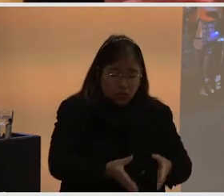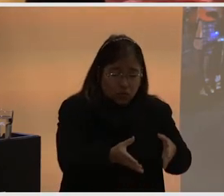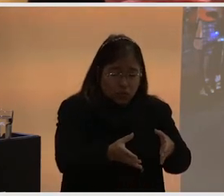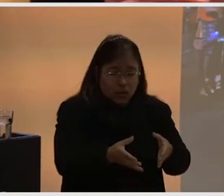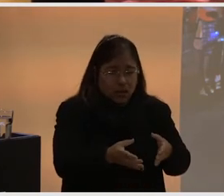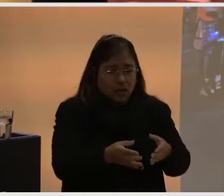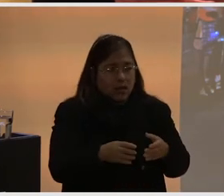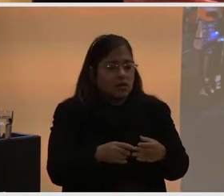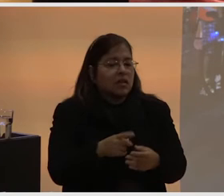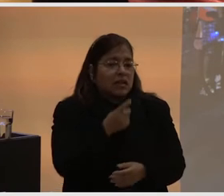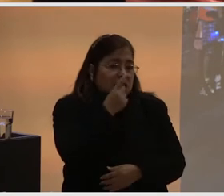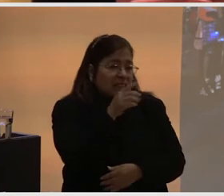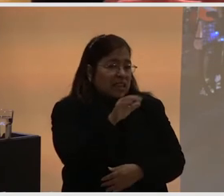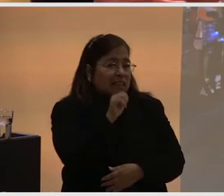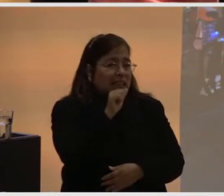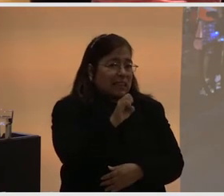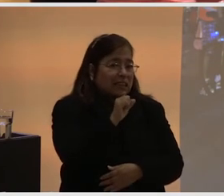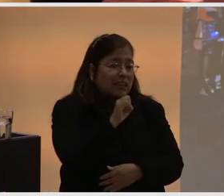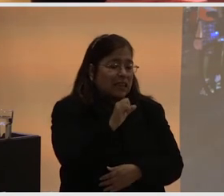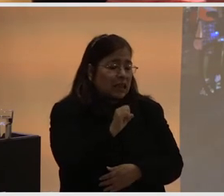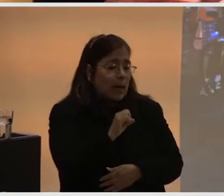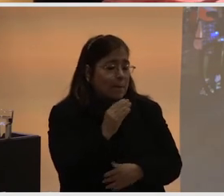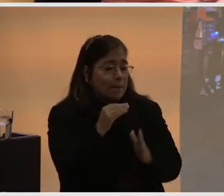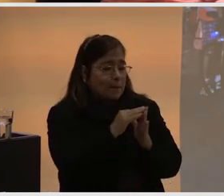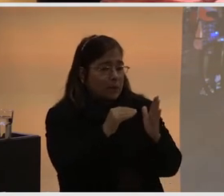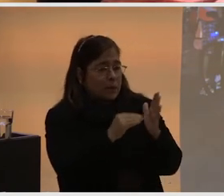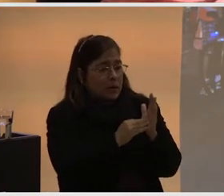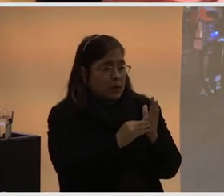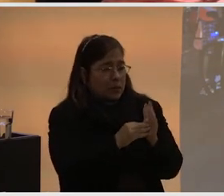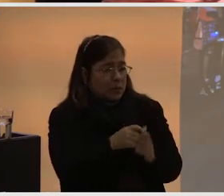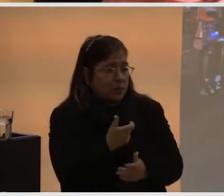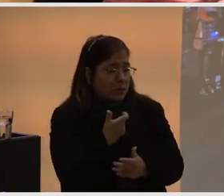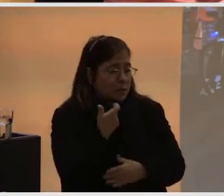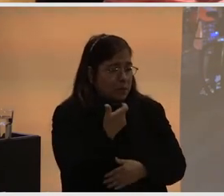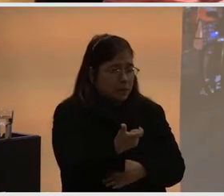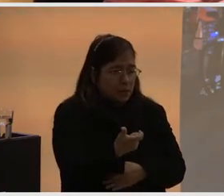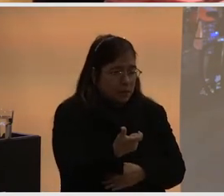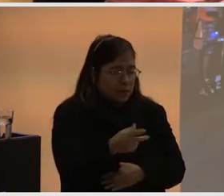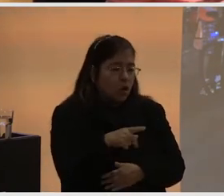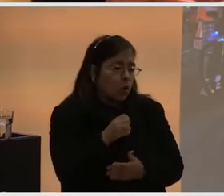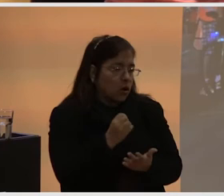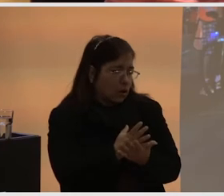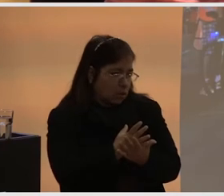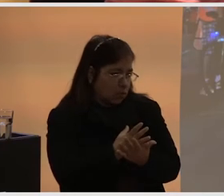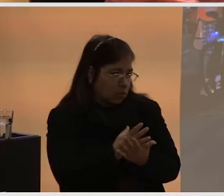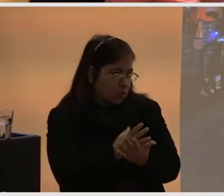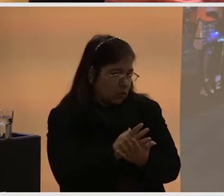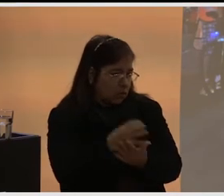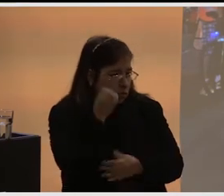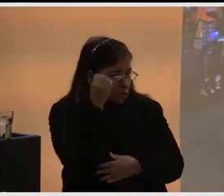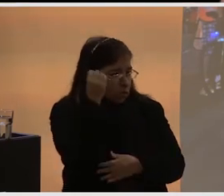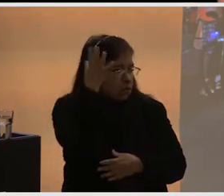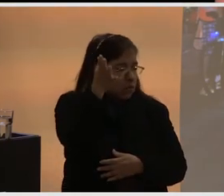que iba a gastar 60 millones de pesos en señalética sólo solo automovilística y peatonal pero tema